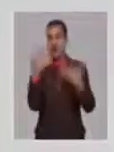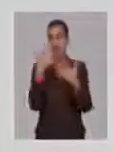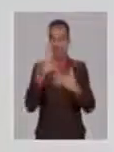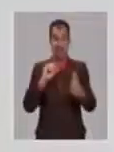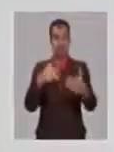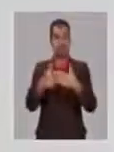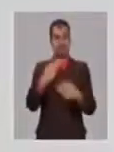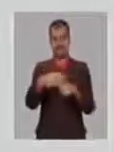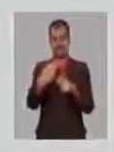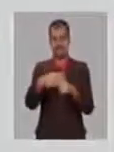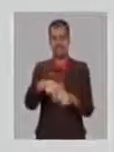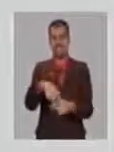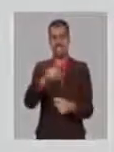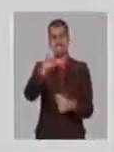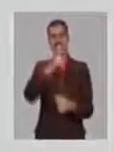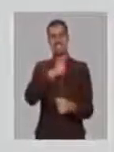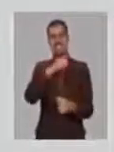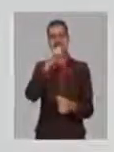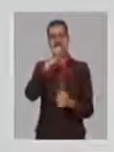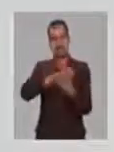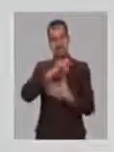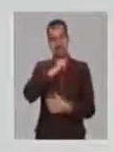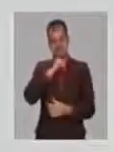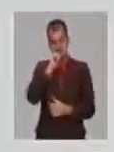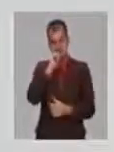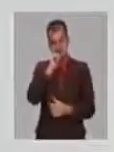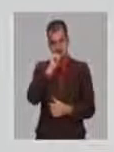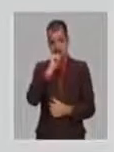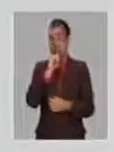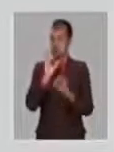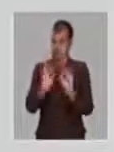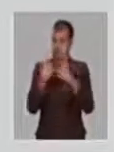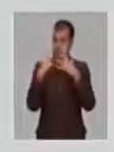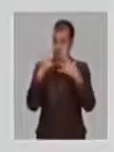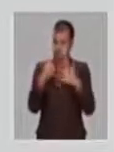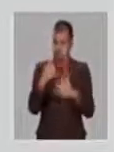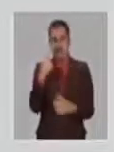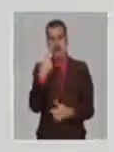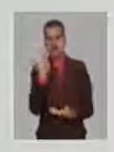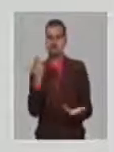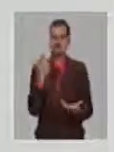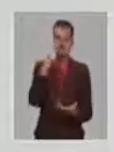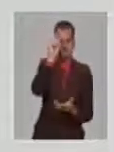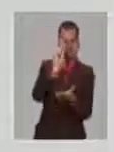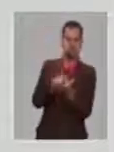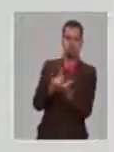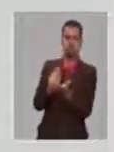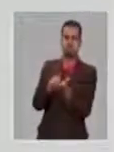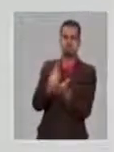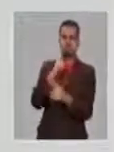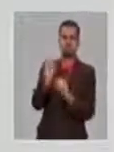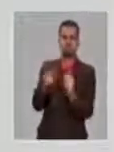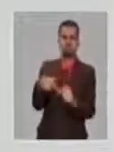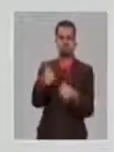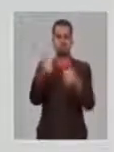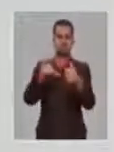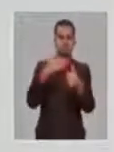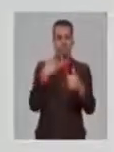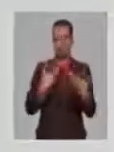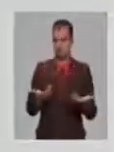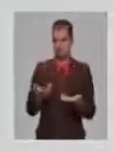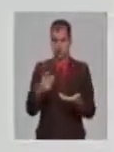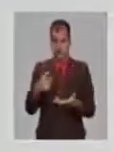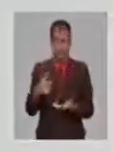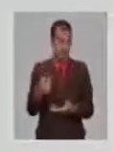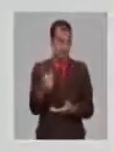el CENMEC ha estado inspeccionando el sistema productivo de las 3 instituciones. Y que además nos ha inspeccionado todos los ensayos clínicos que hemos hecho